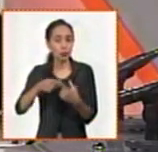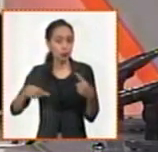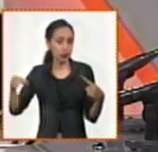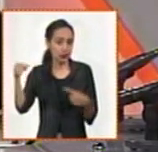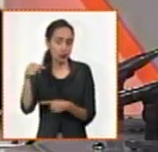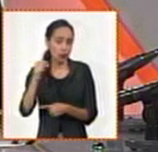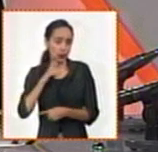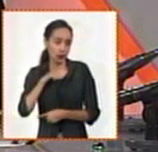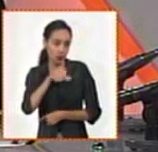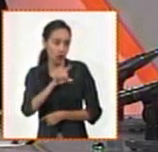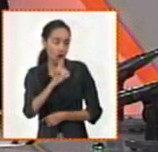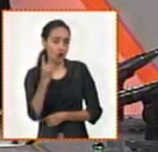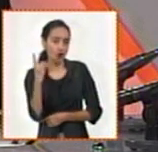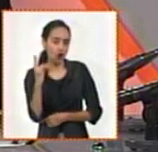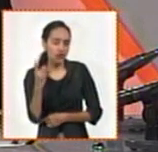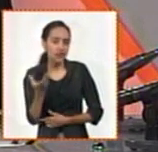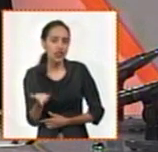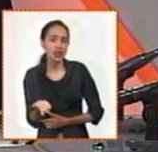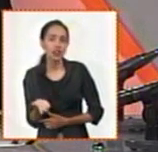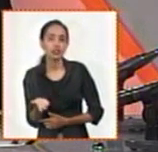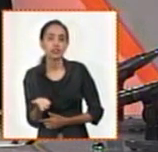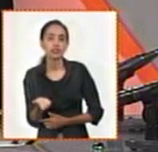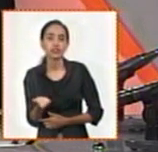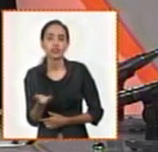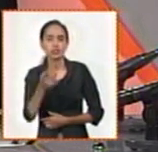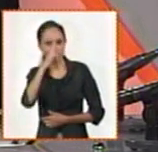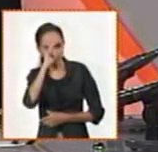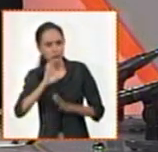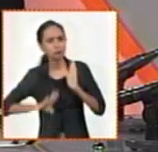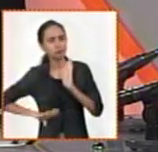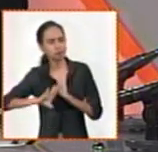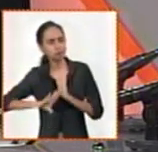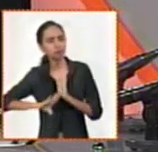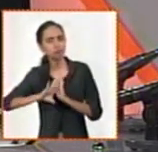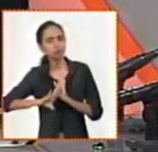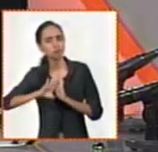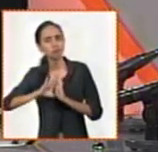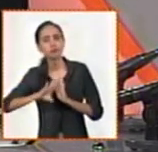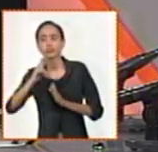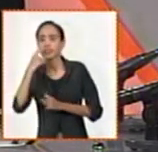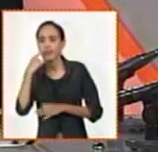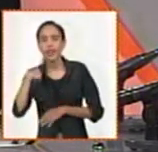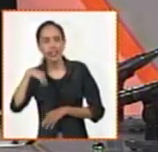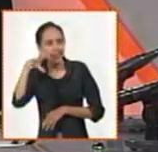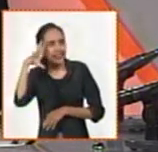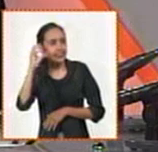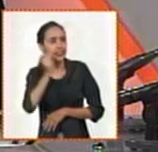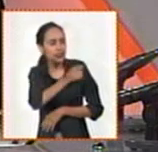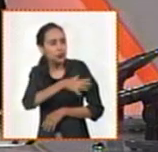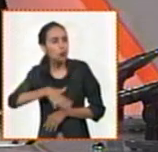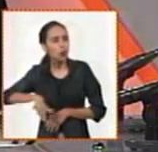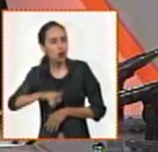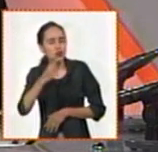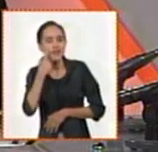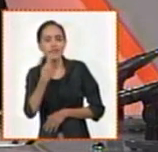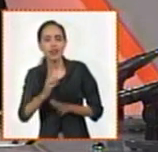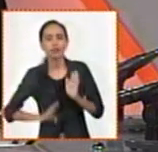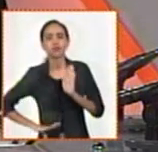por ejemplo, en Bolivia, sí está progresando, se siente que hay una comprensión y un